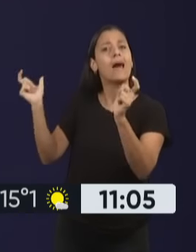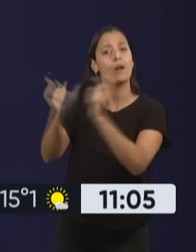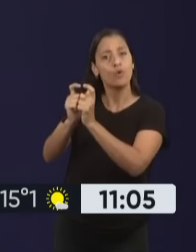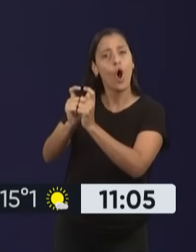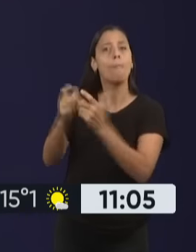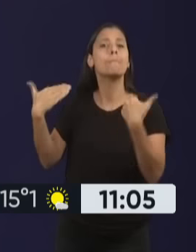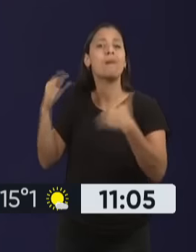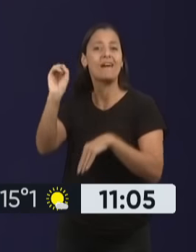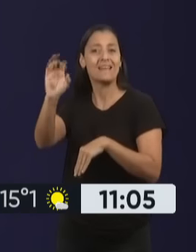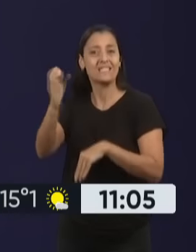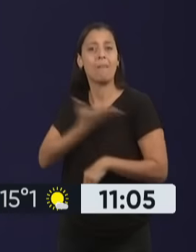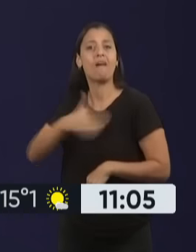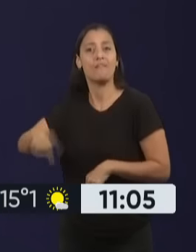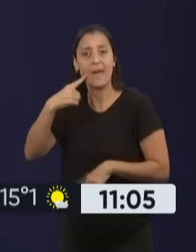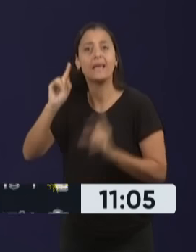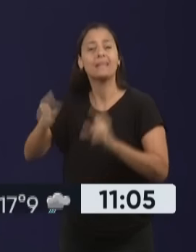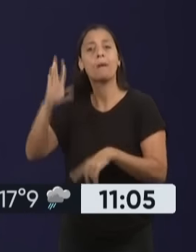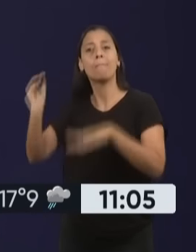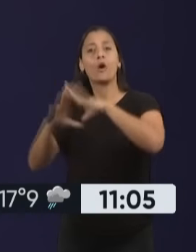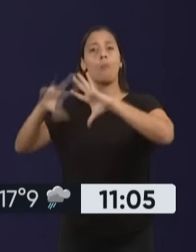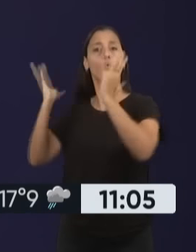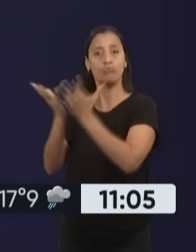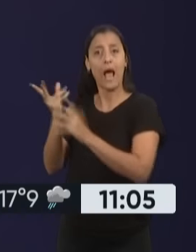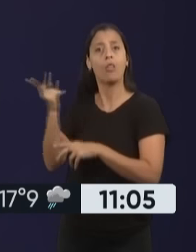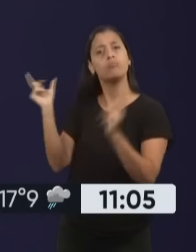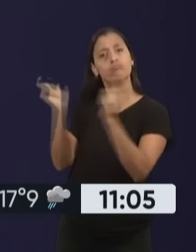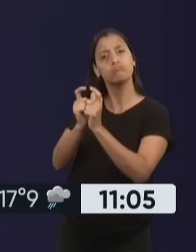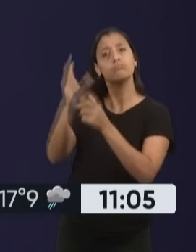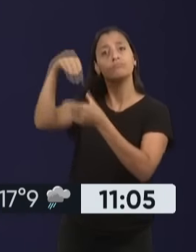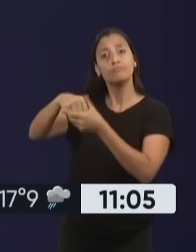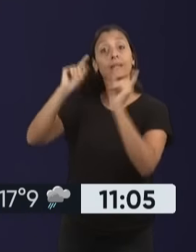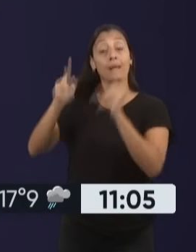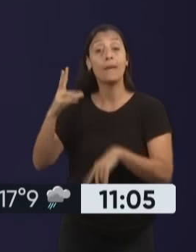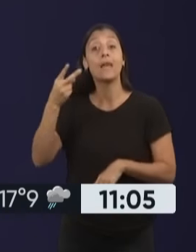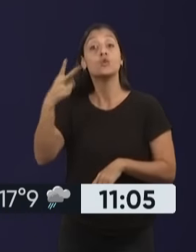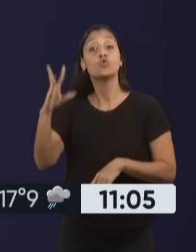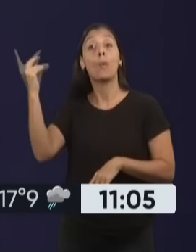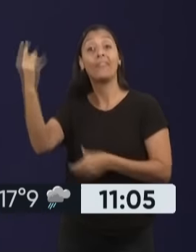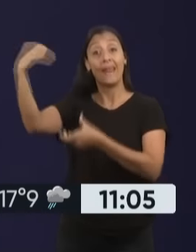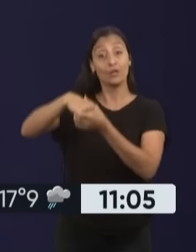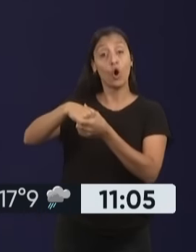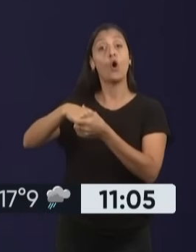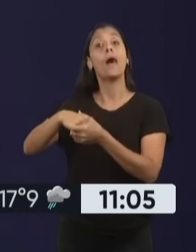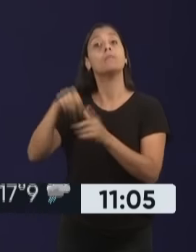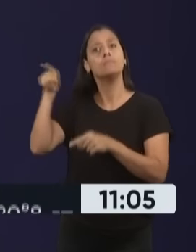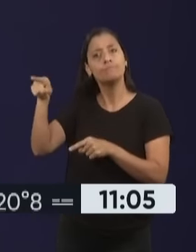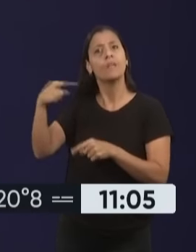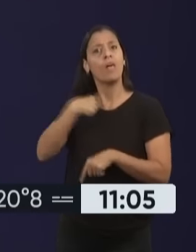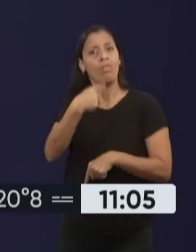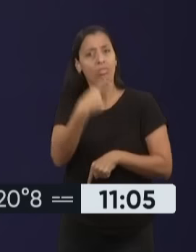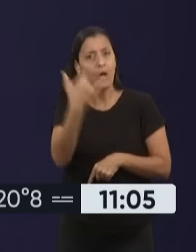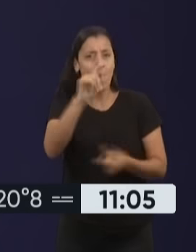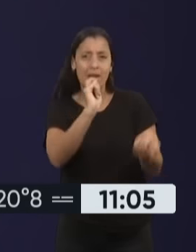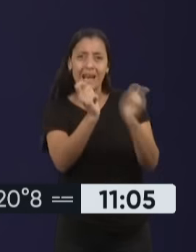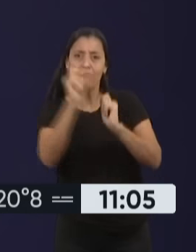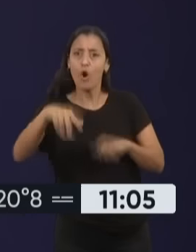primavera del fondo monetario internacional y el Banco Mundial eh la subdirectora del fondo monetario destacó el avance de las reformas que está llevando